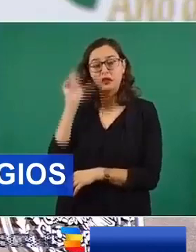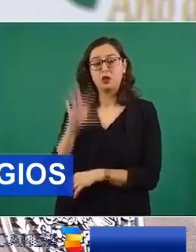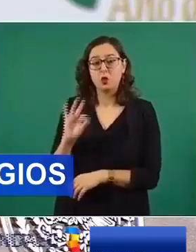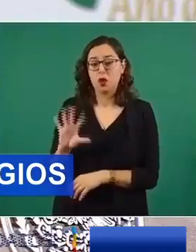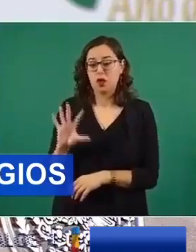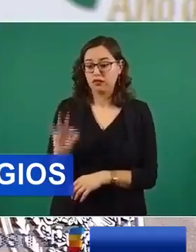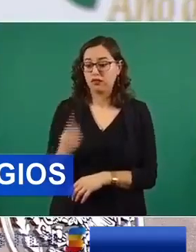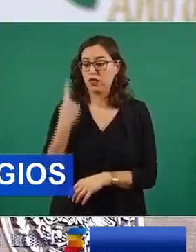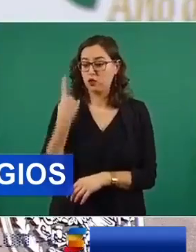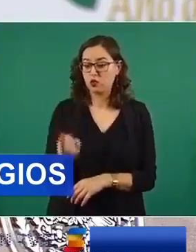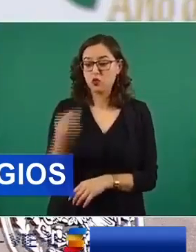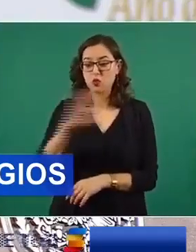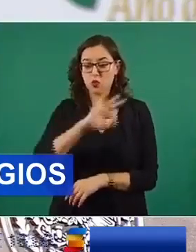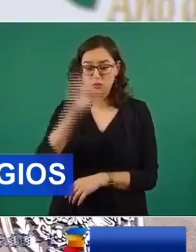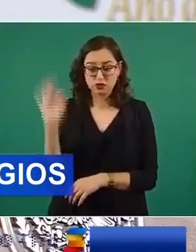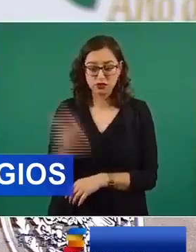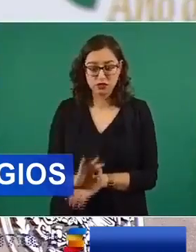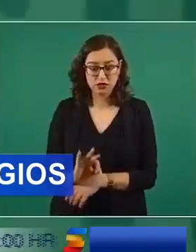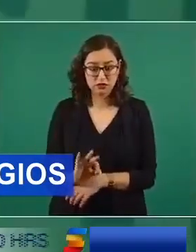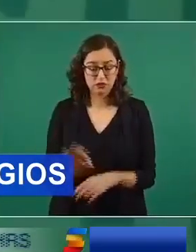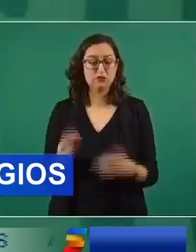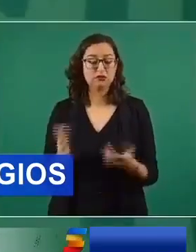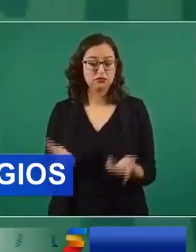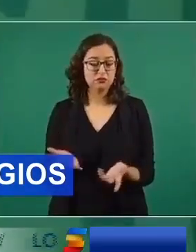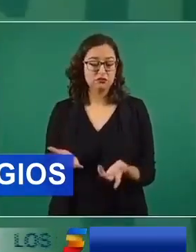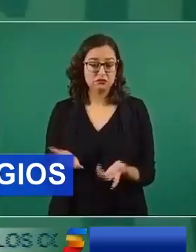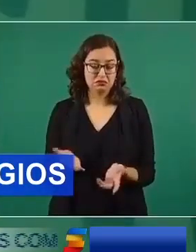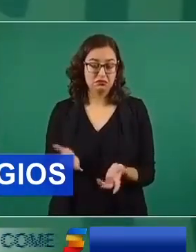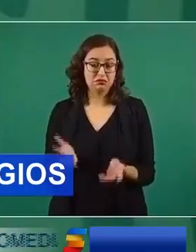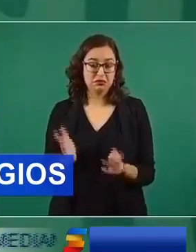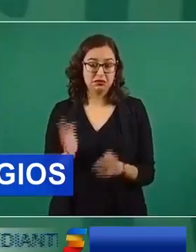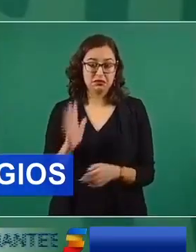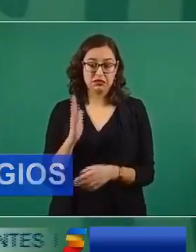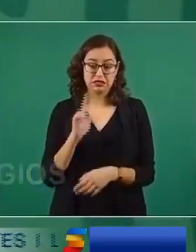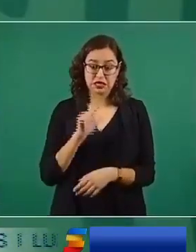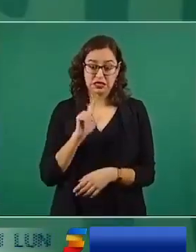41% del total de vacunados mayores de 18 años.